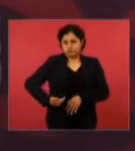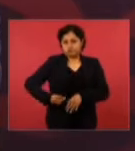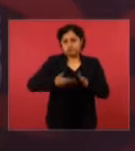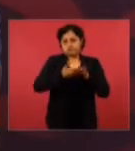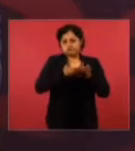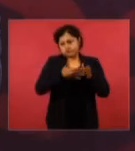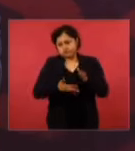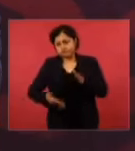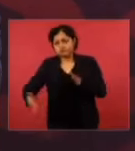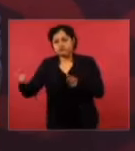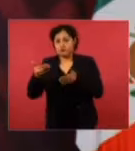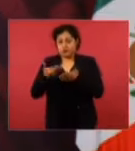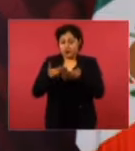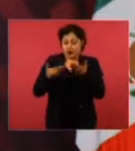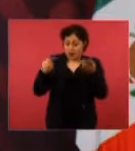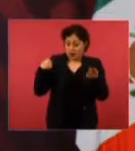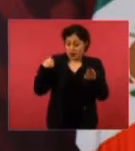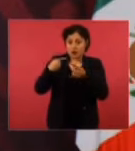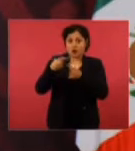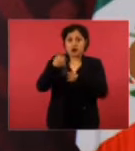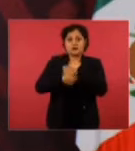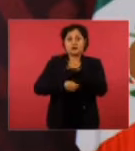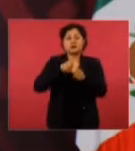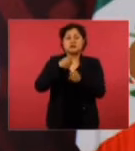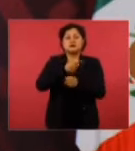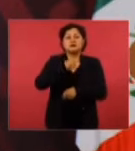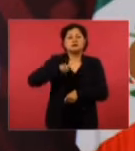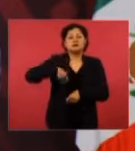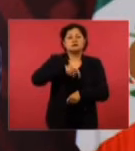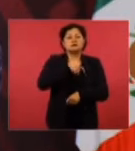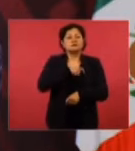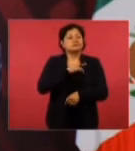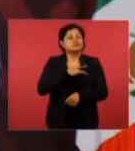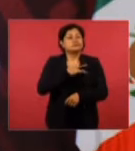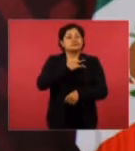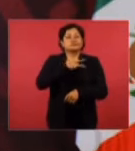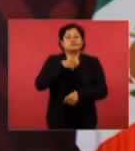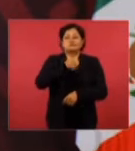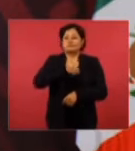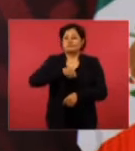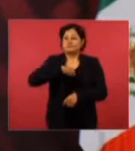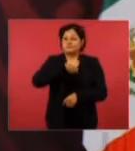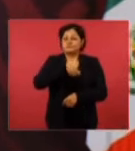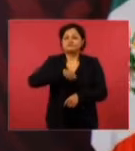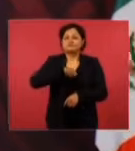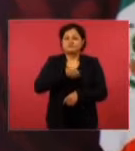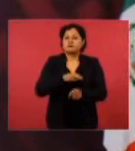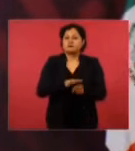Día de hoy estamos muy contentos porque además hace